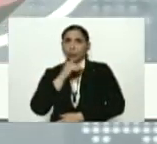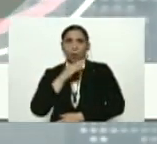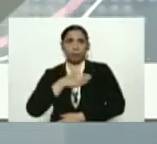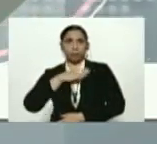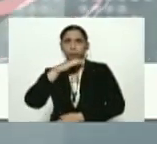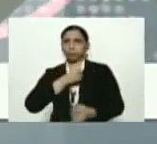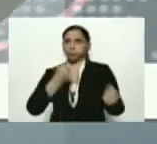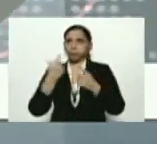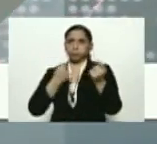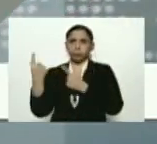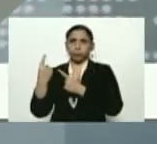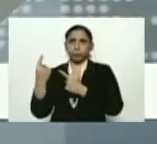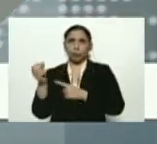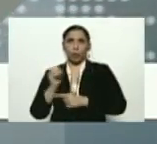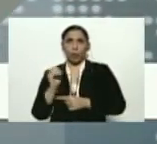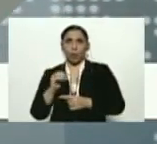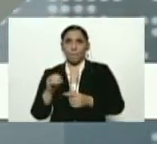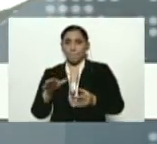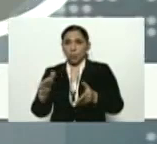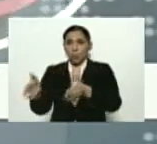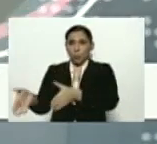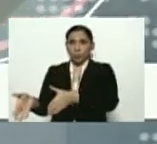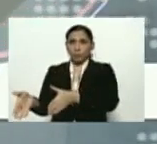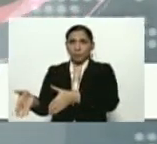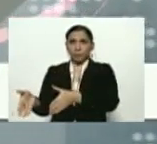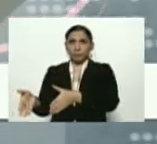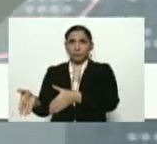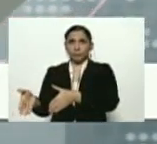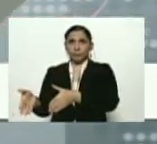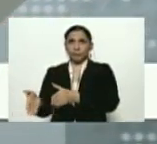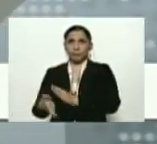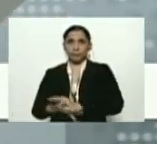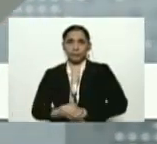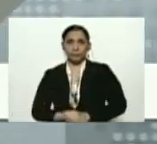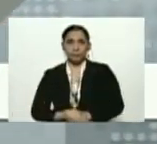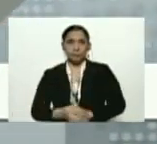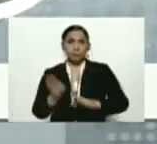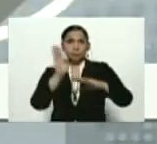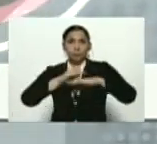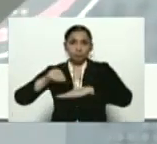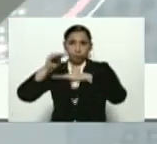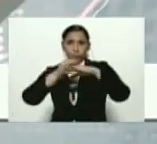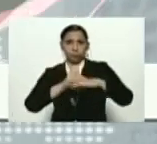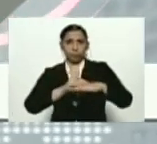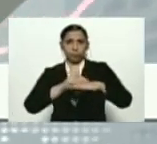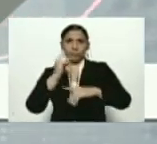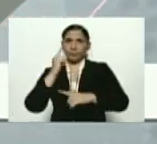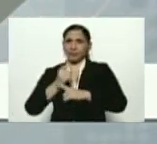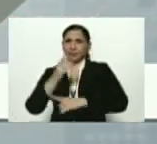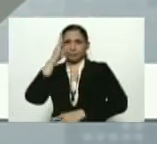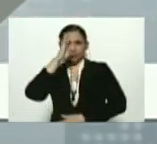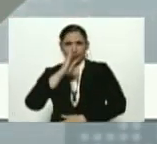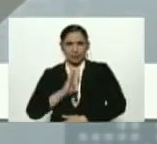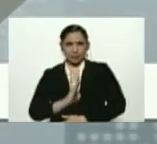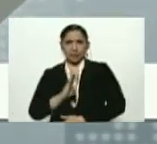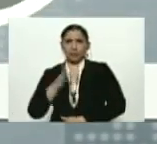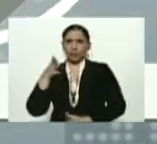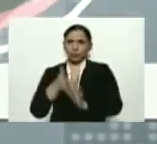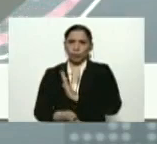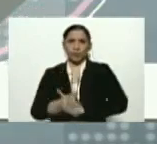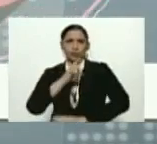traslados a la morgue. Por eso la OPS ha hecho advertencias sobre Brasil, sobre